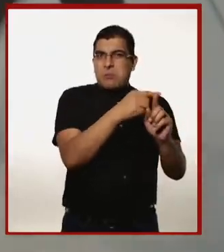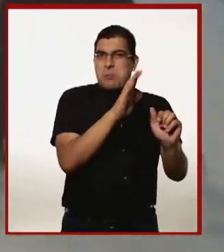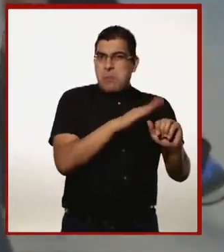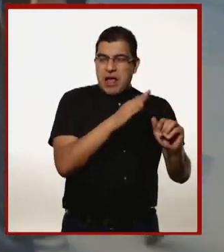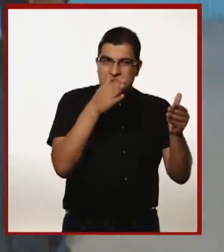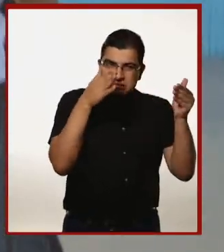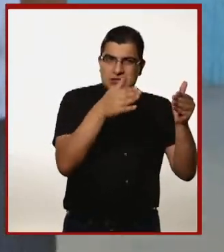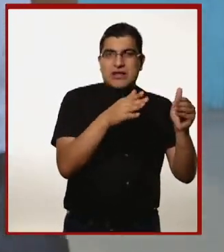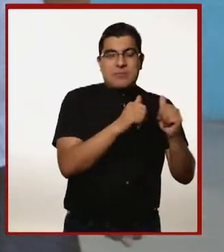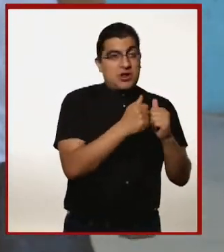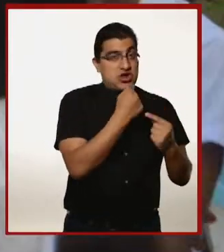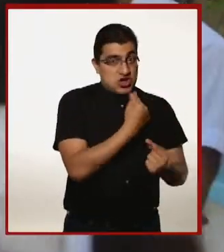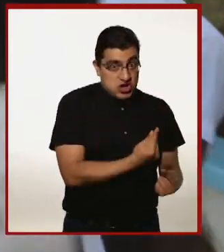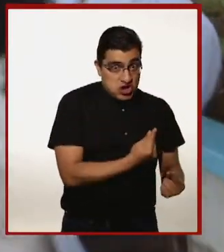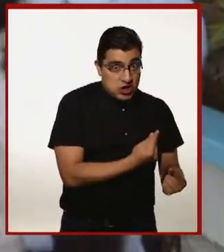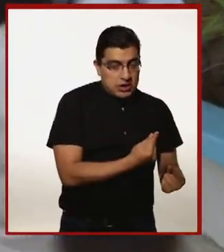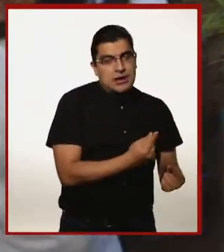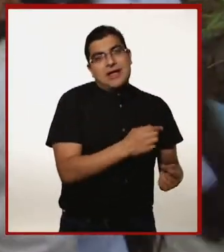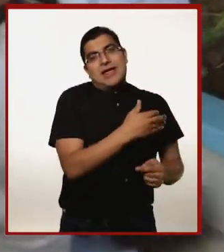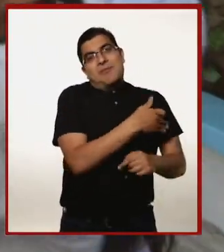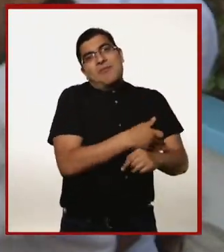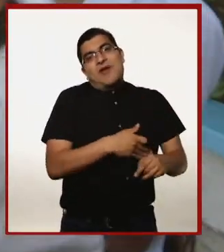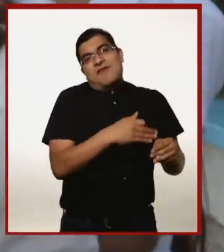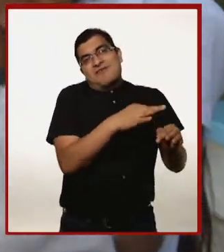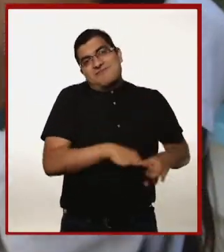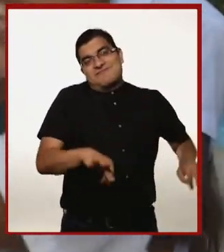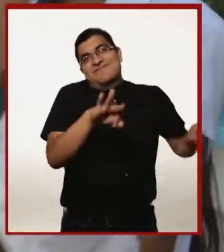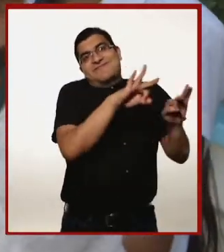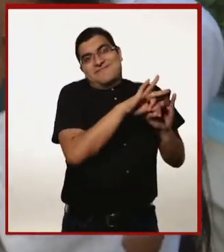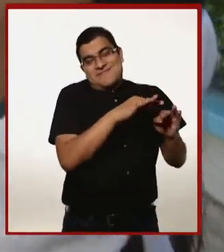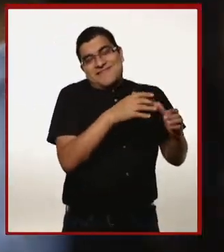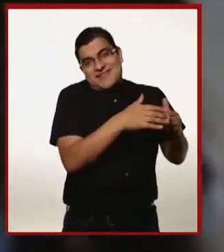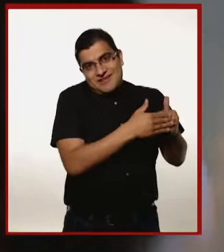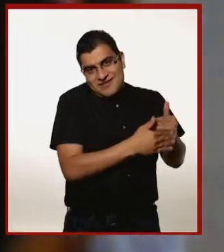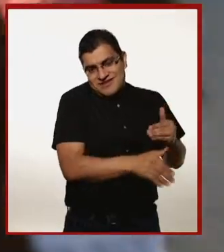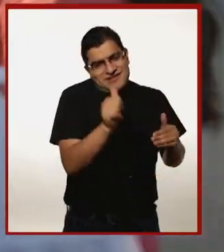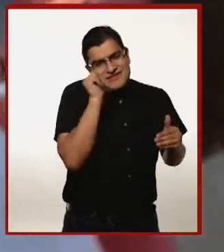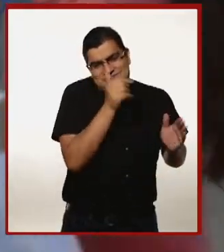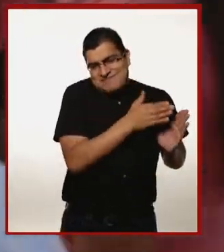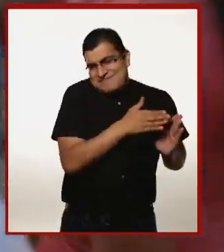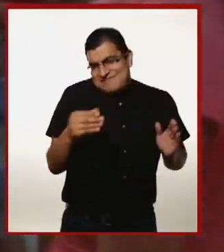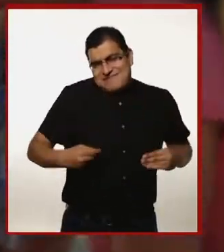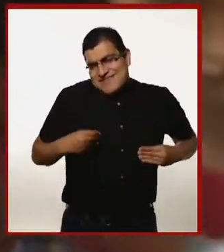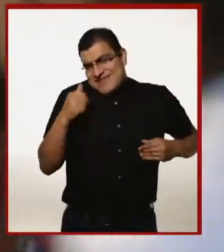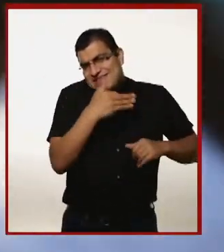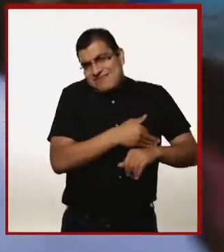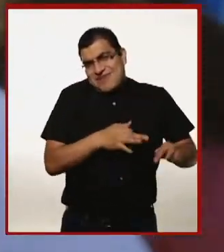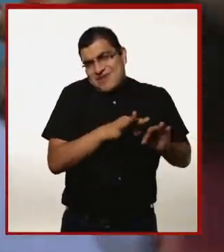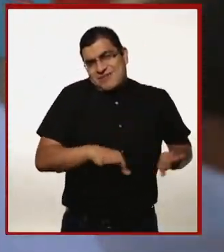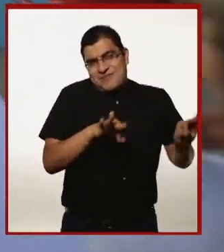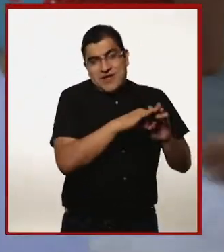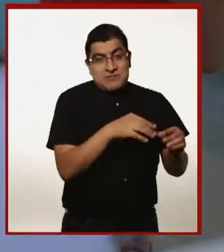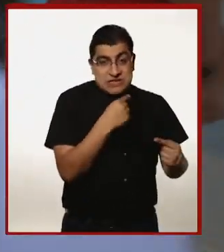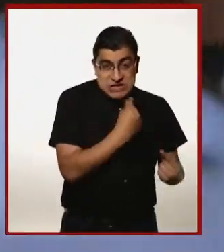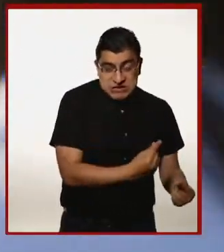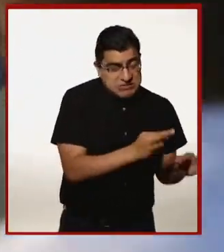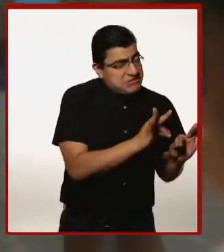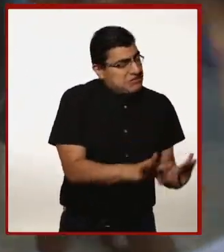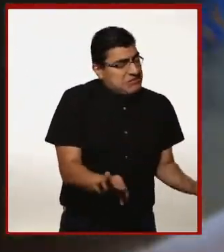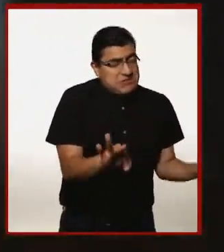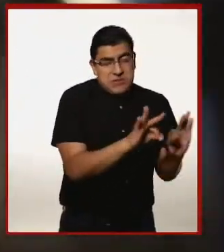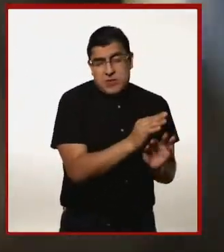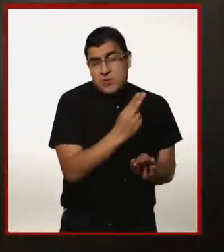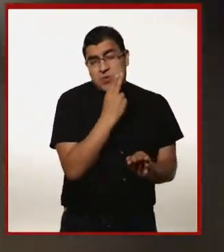más prioridad. Por ejemplo, en la infancia la familia es fundamental, aunque yo creo que luego a lo largo de toda la vida, finalmente, pero en la infancia